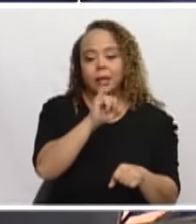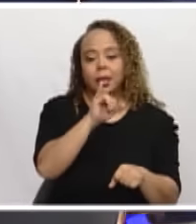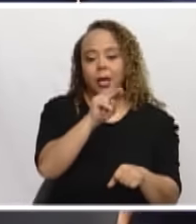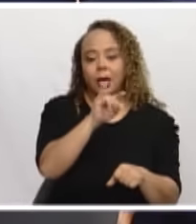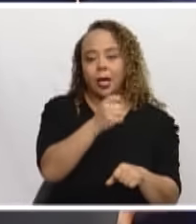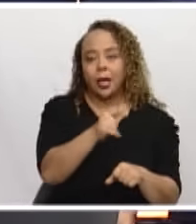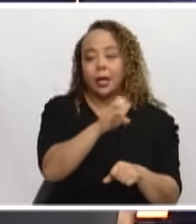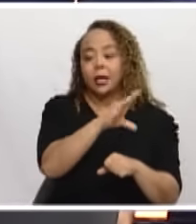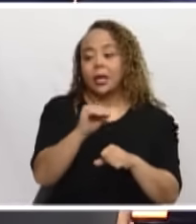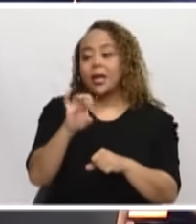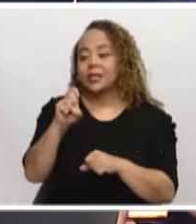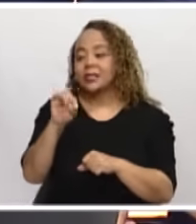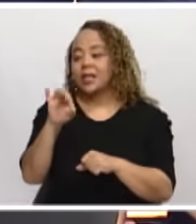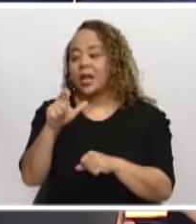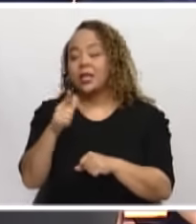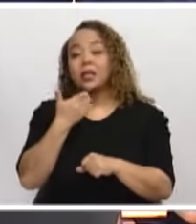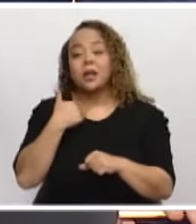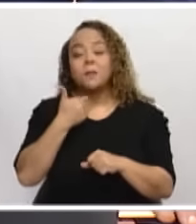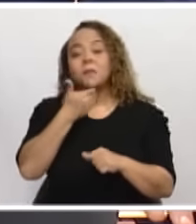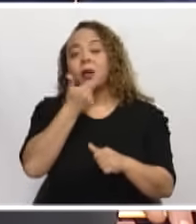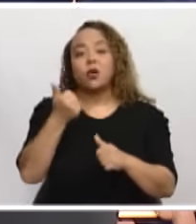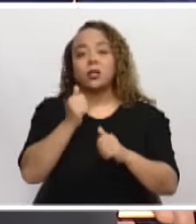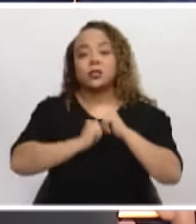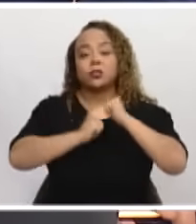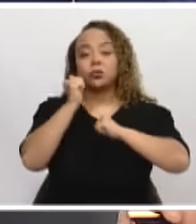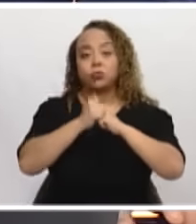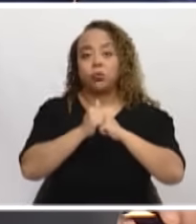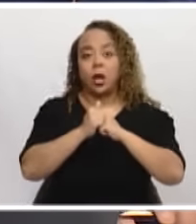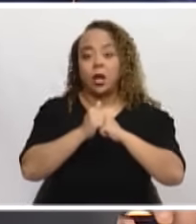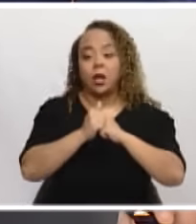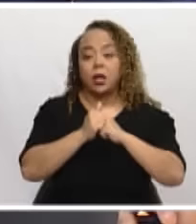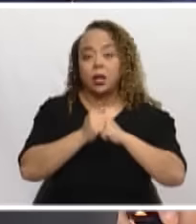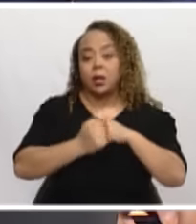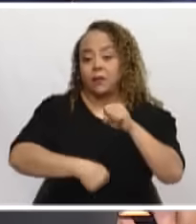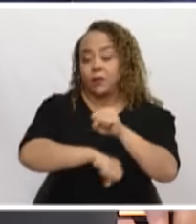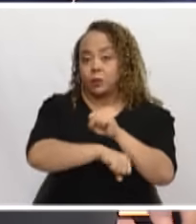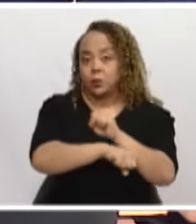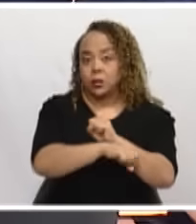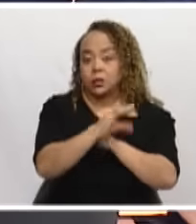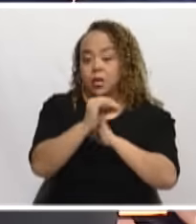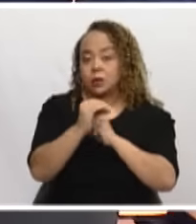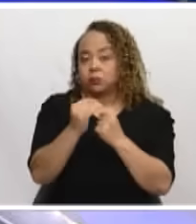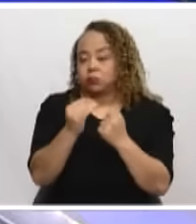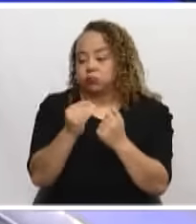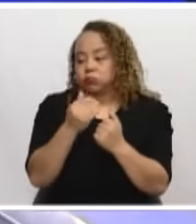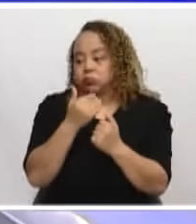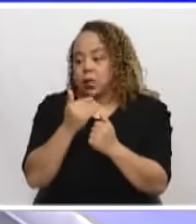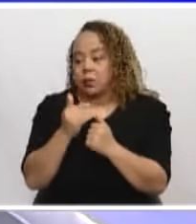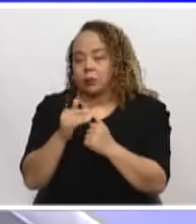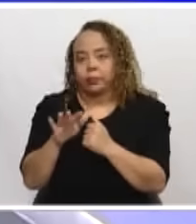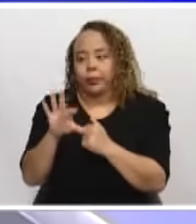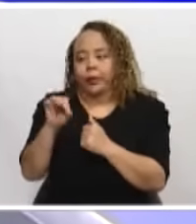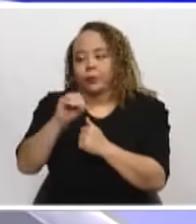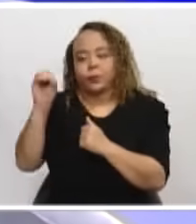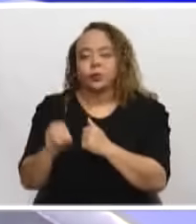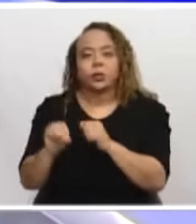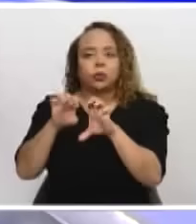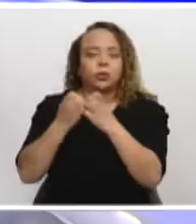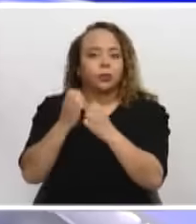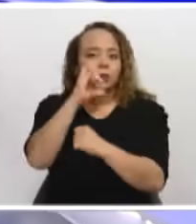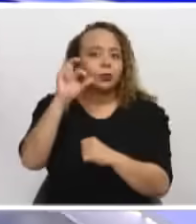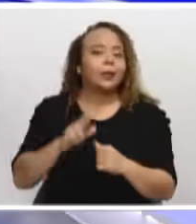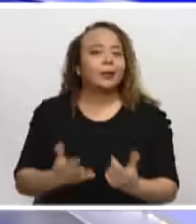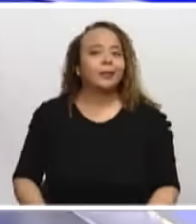tienen mejor estructura administrativa deportiva que un gran porcentaje de equipos de primera edición en Costa Rica así lo % así lo coloqué